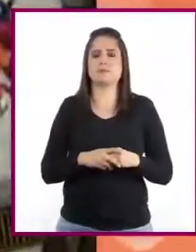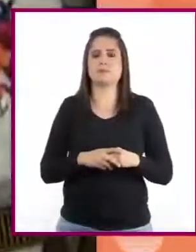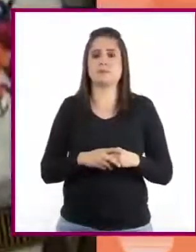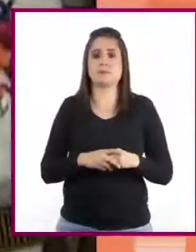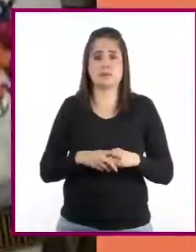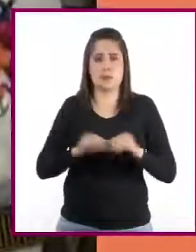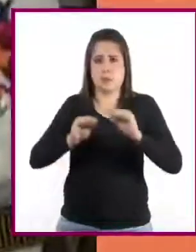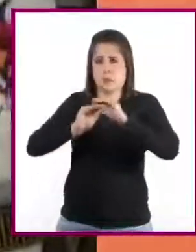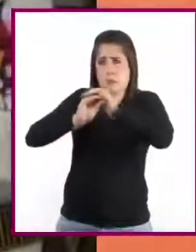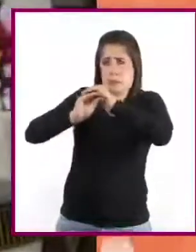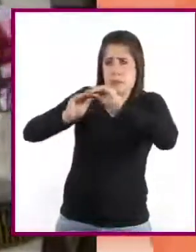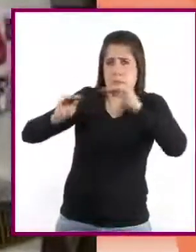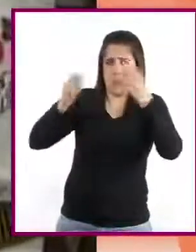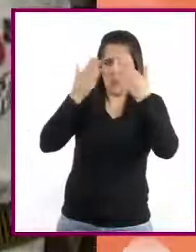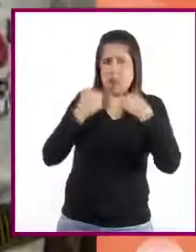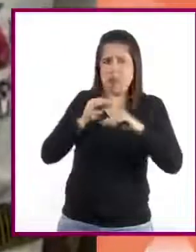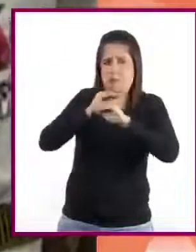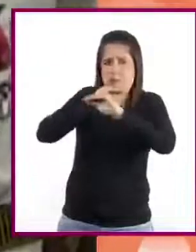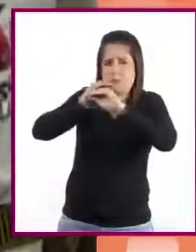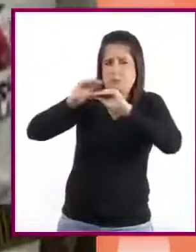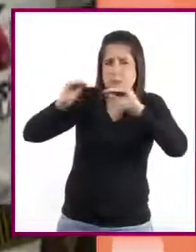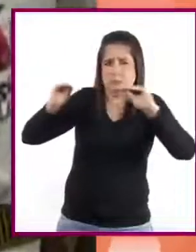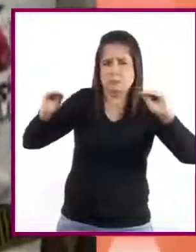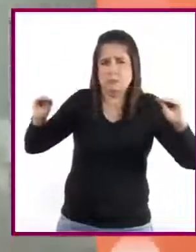Cuando no había nadie.